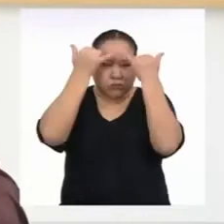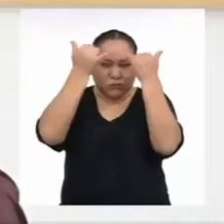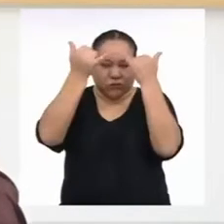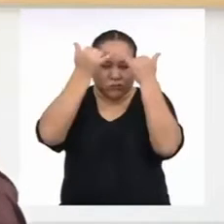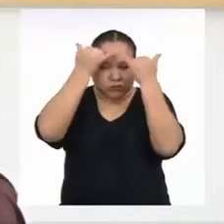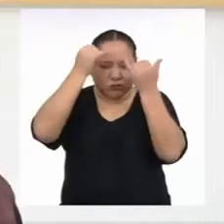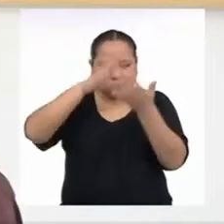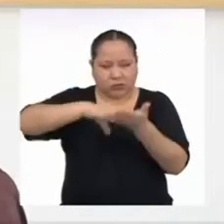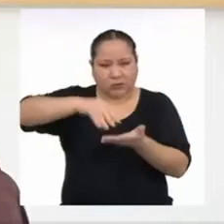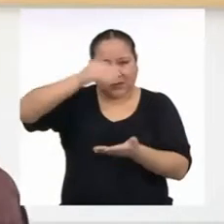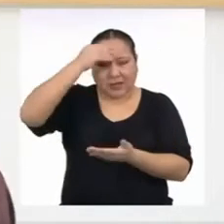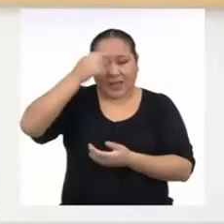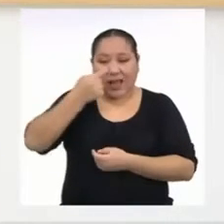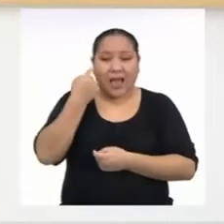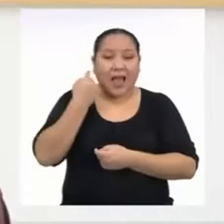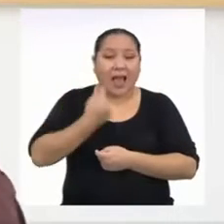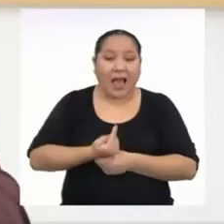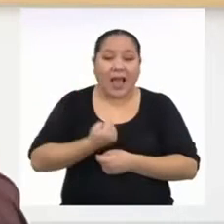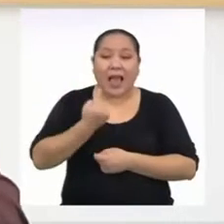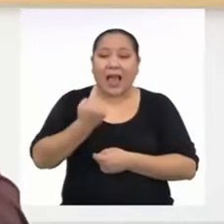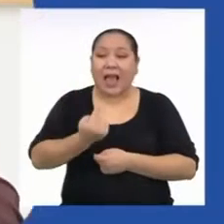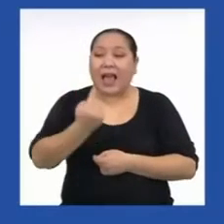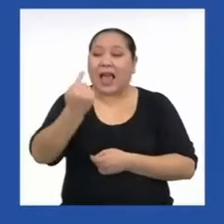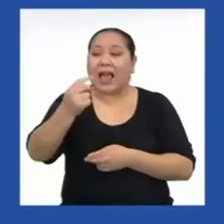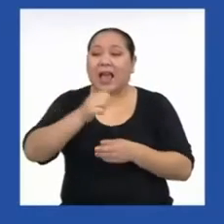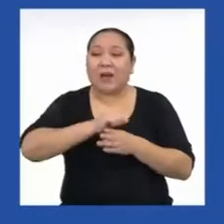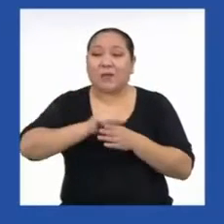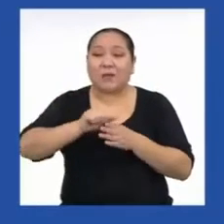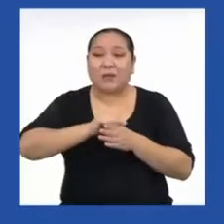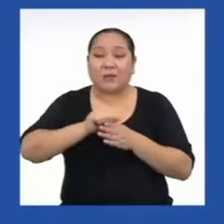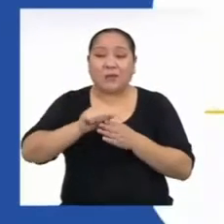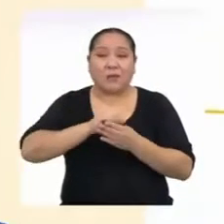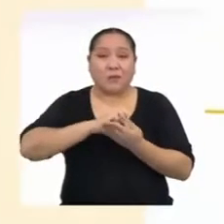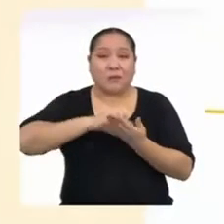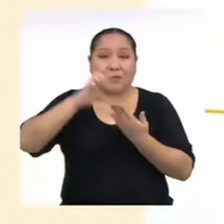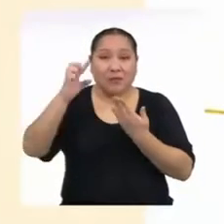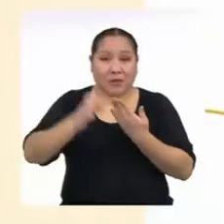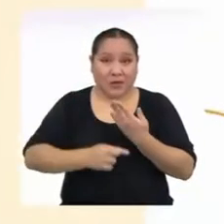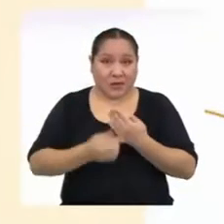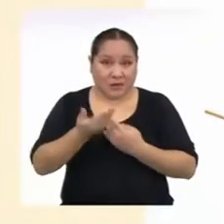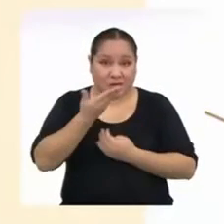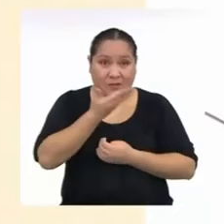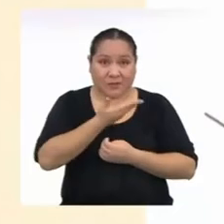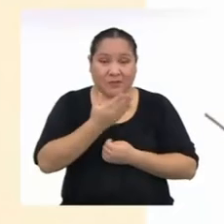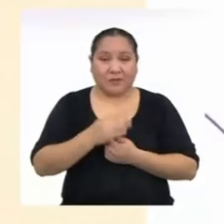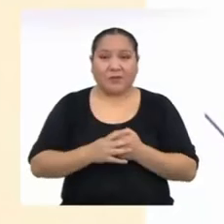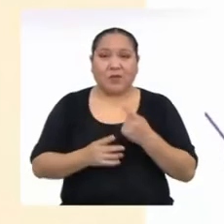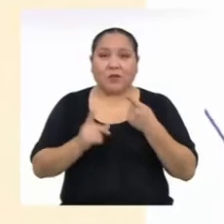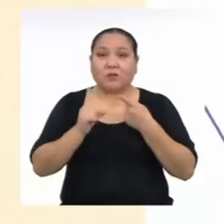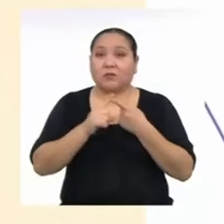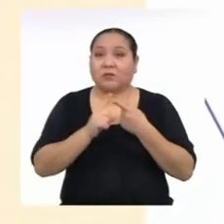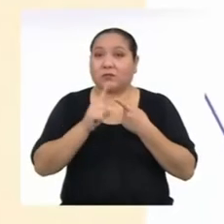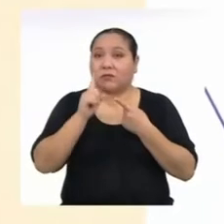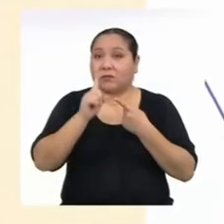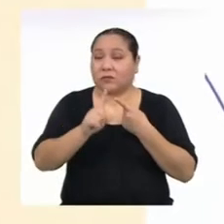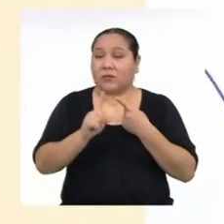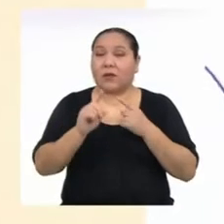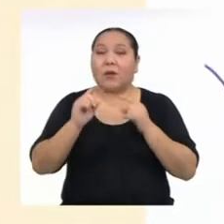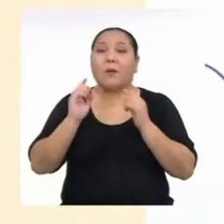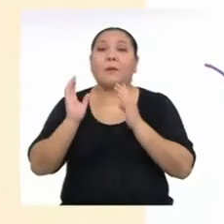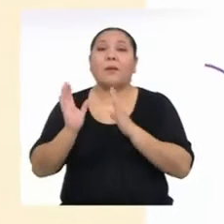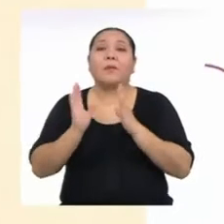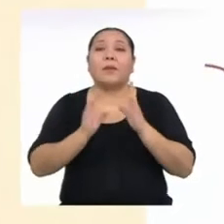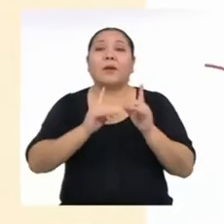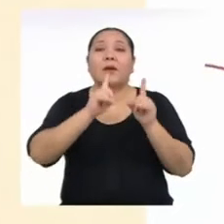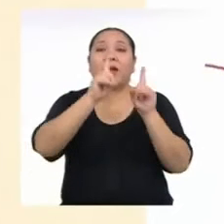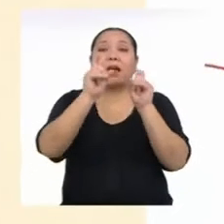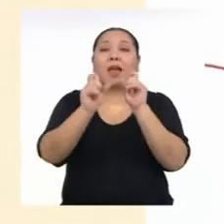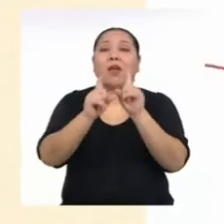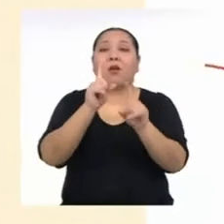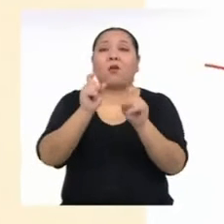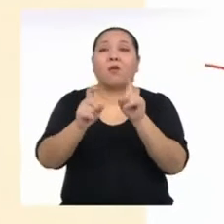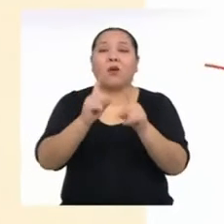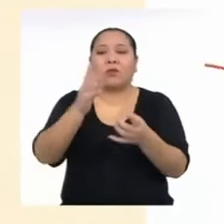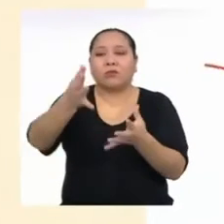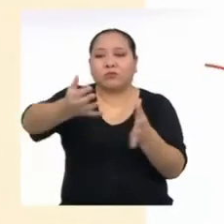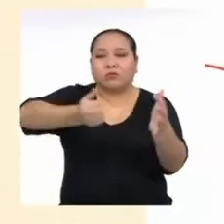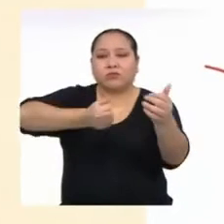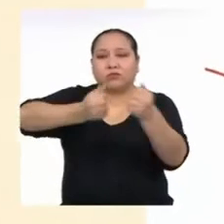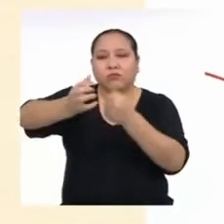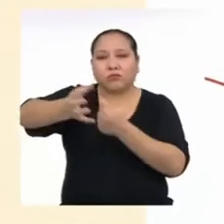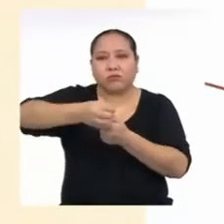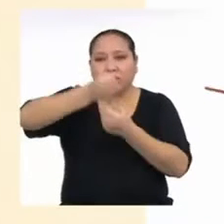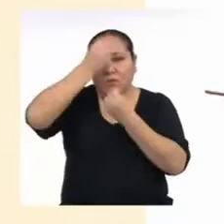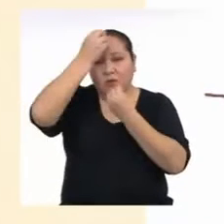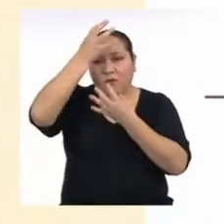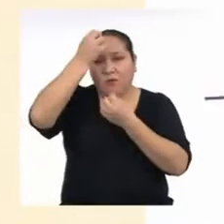programa realizaremos las siguientes actividades. 1. Elaboraremos una encuesta para recopilar datos sobre hábitos de